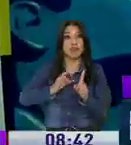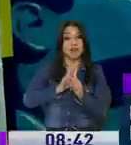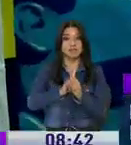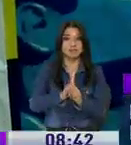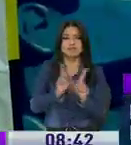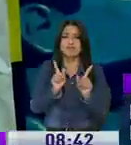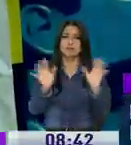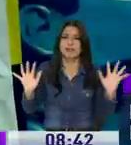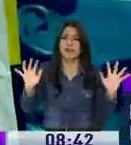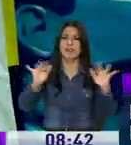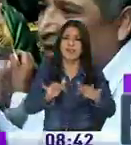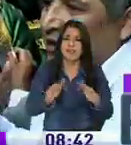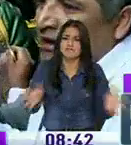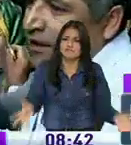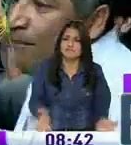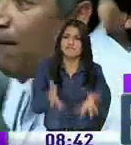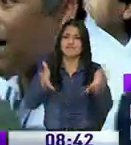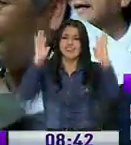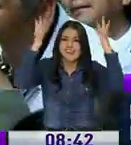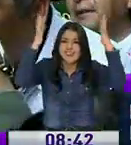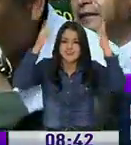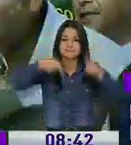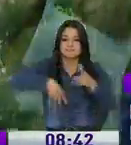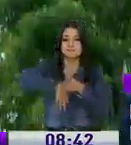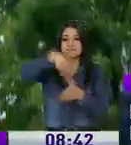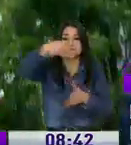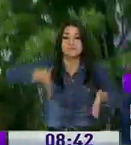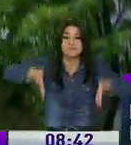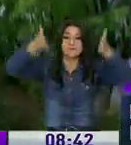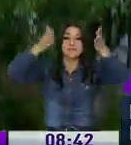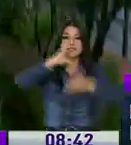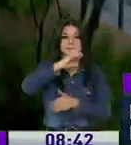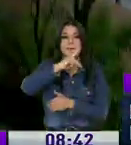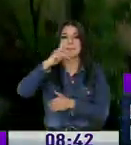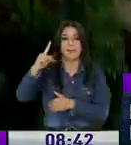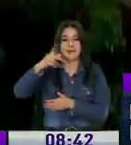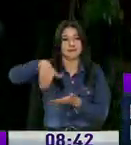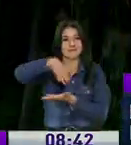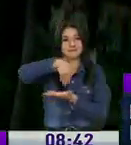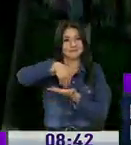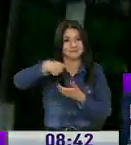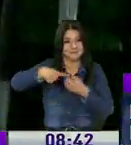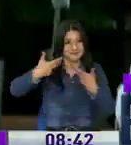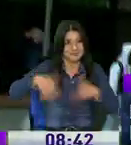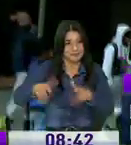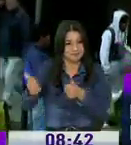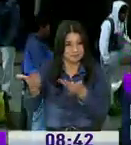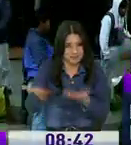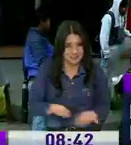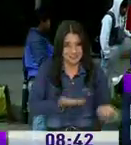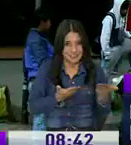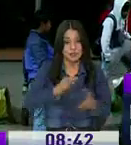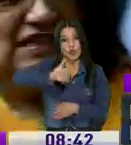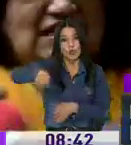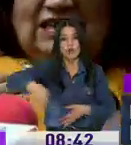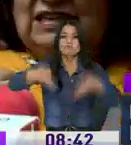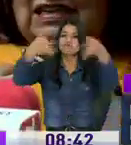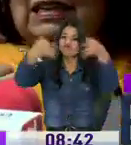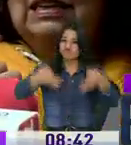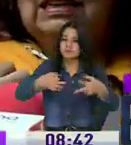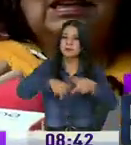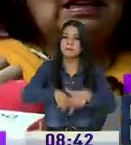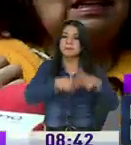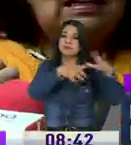por simpatizantes del correísmo en los bajos del Consejo Provincial de Pichincha, centro de Quito. Este jueves Pavón oficialmente retomó